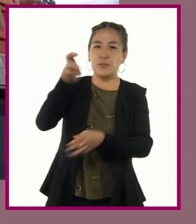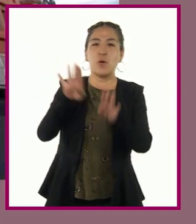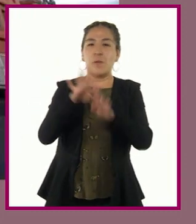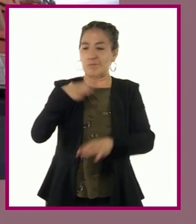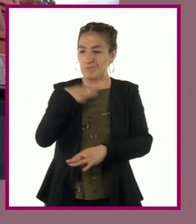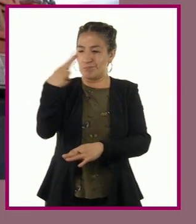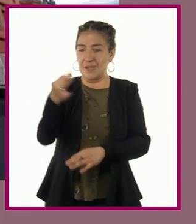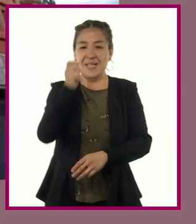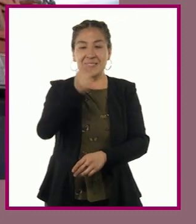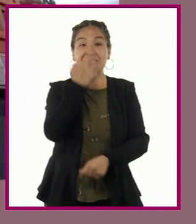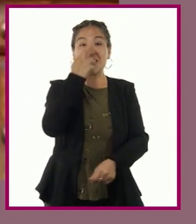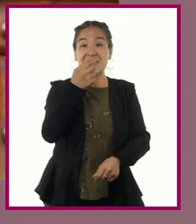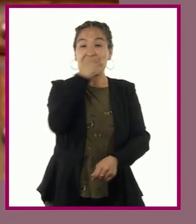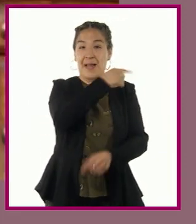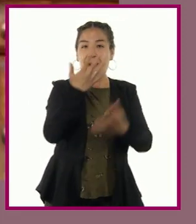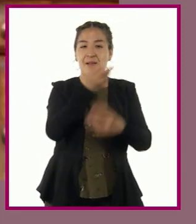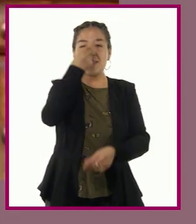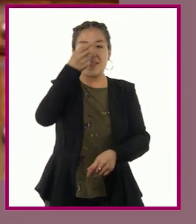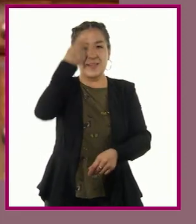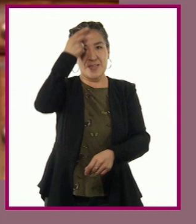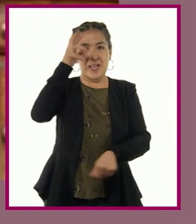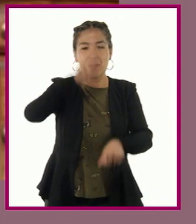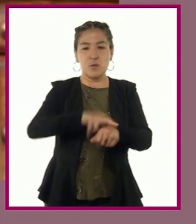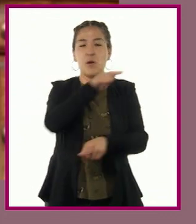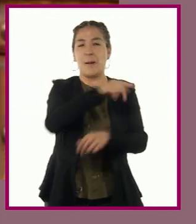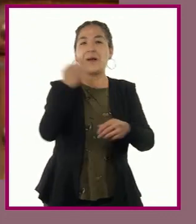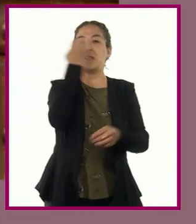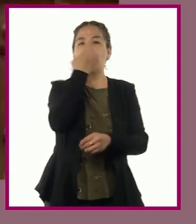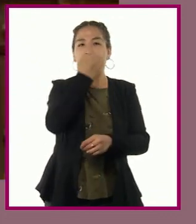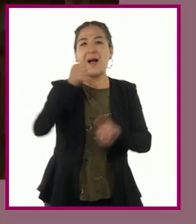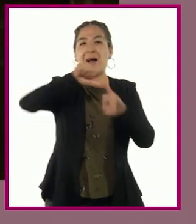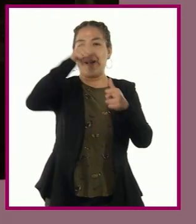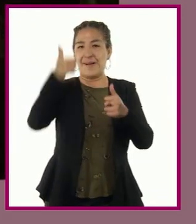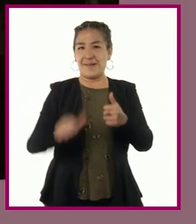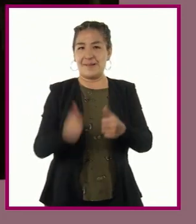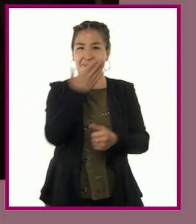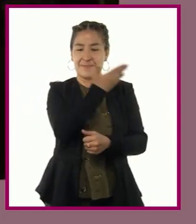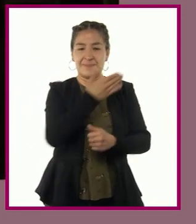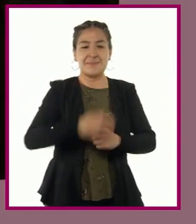como director de la Real Academia de San Carlos de las Nobles Artes.